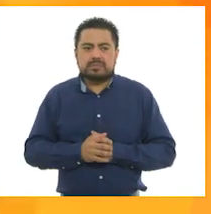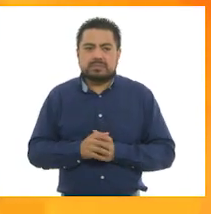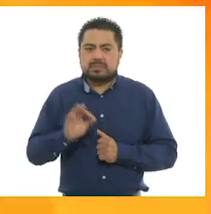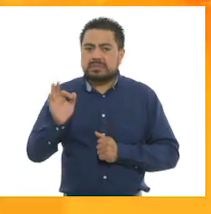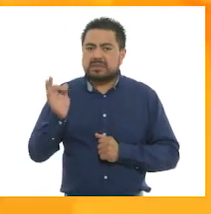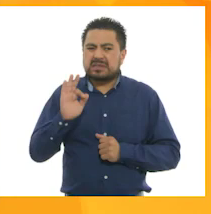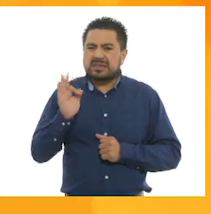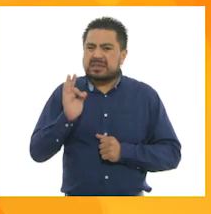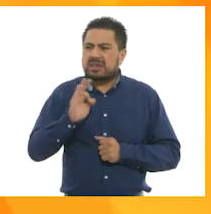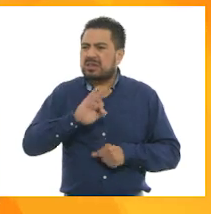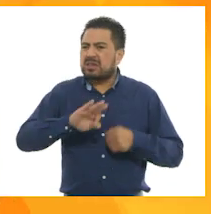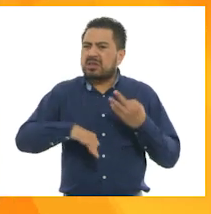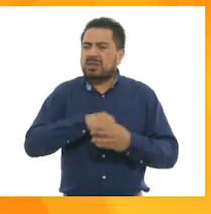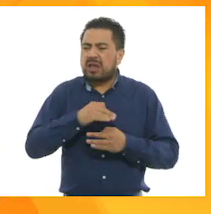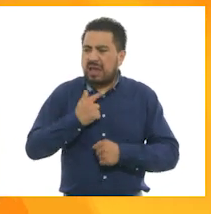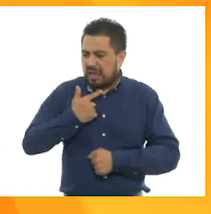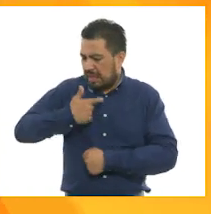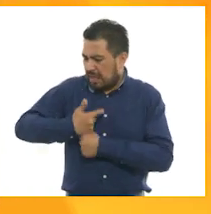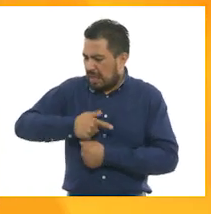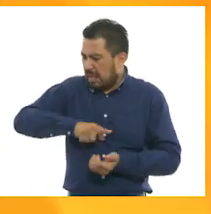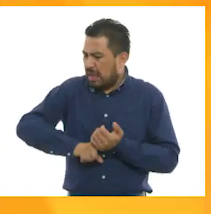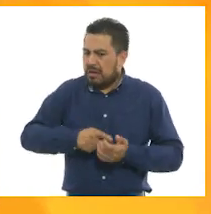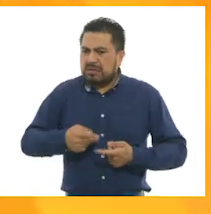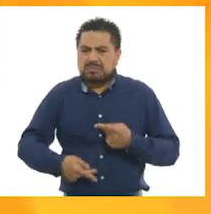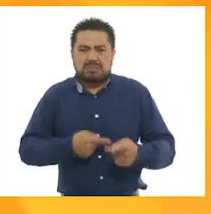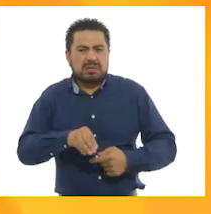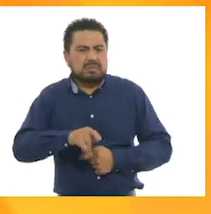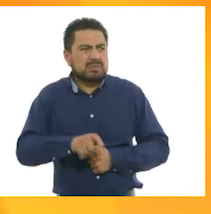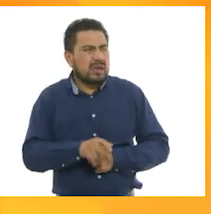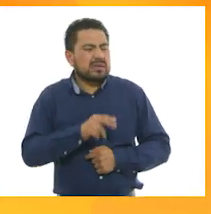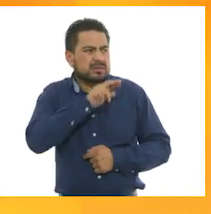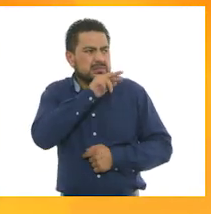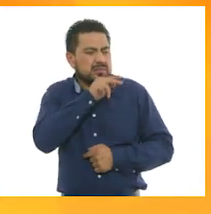el mundo vuelve a salir corriendo?, preguntó Max